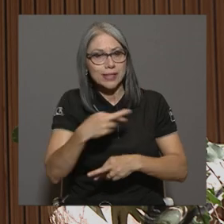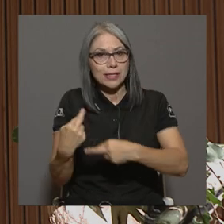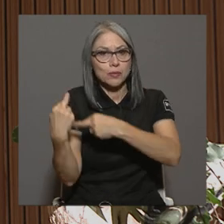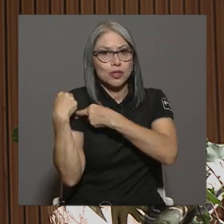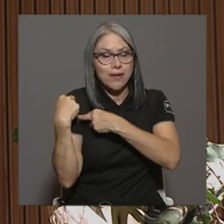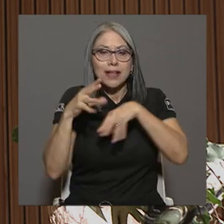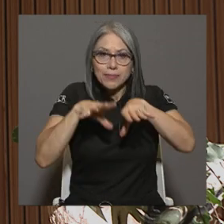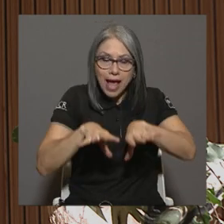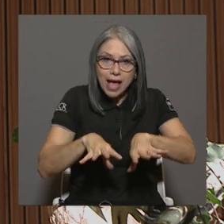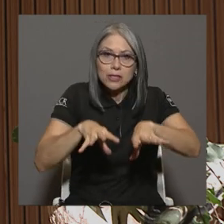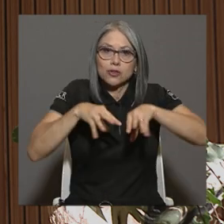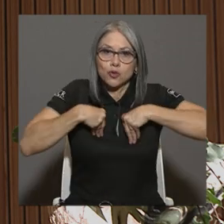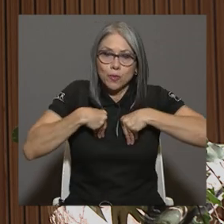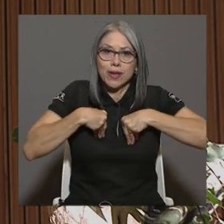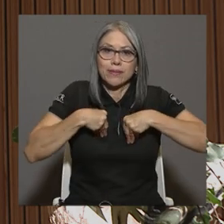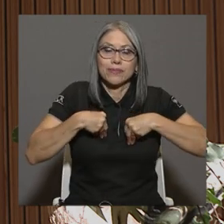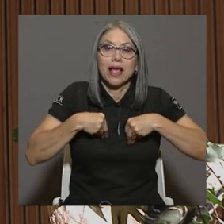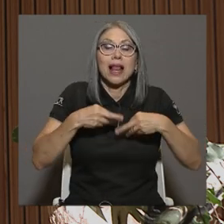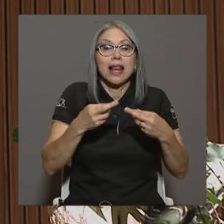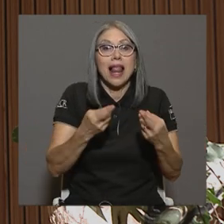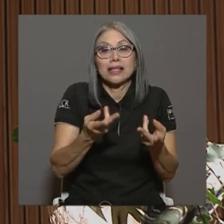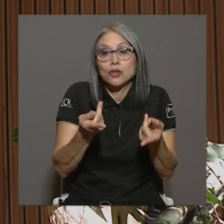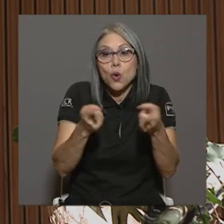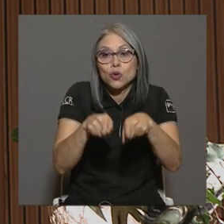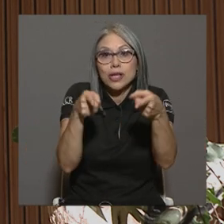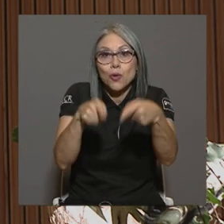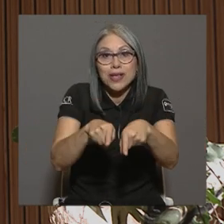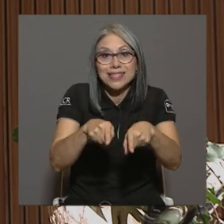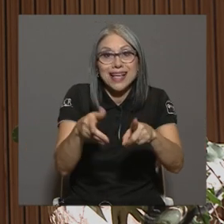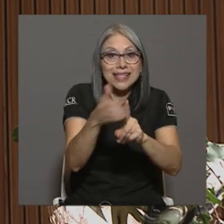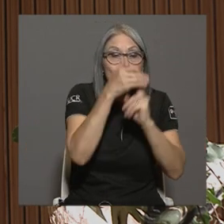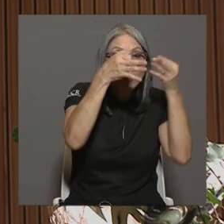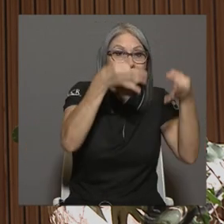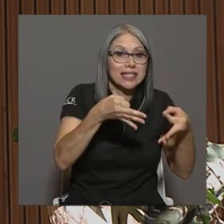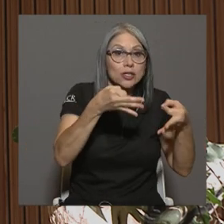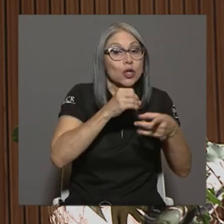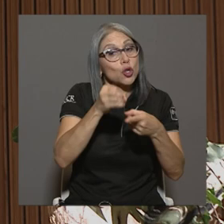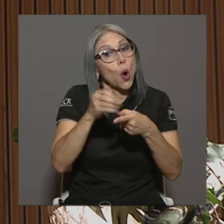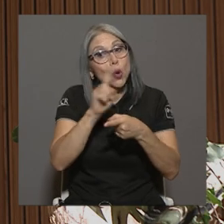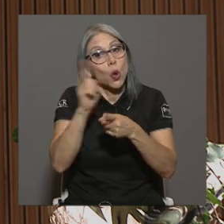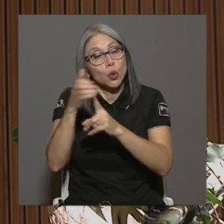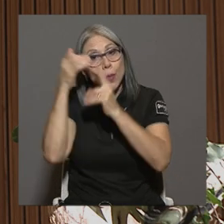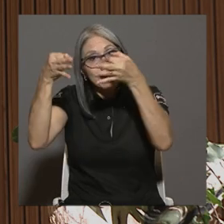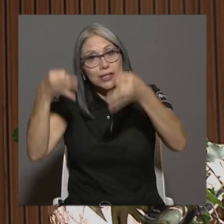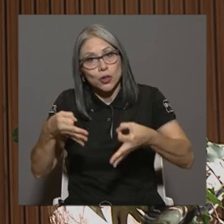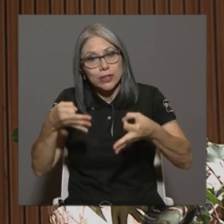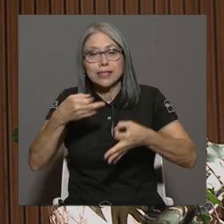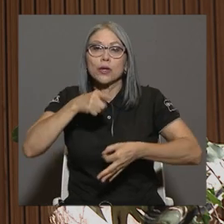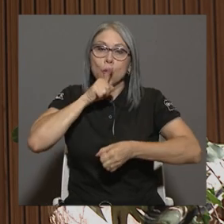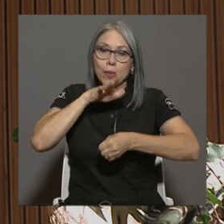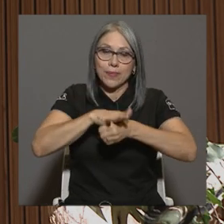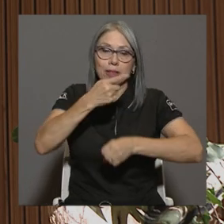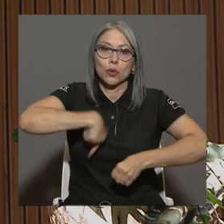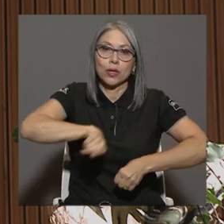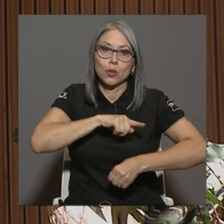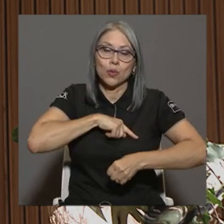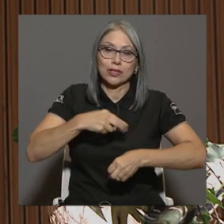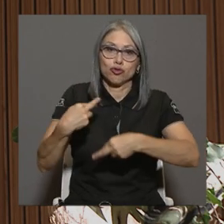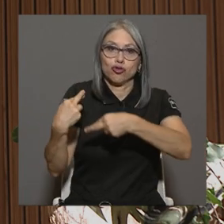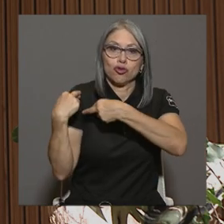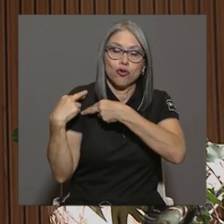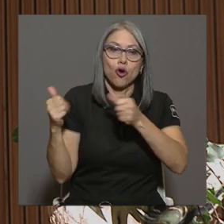las consecuencias de las decisiones o las omisiones en esas decisiones en el cumplimiento de nuestros deberes con la